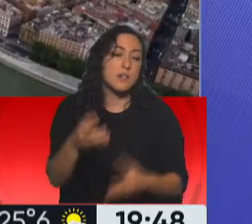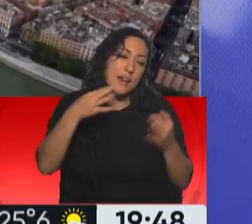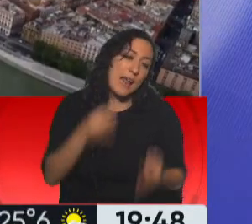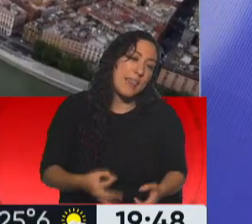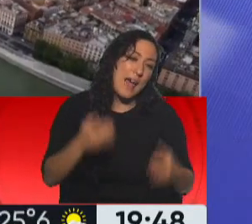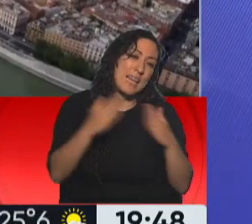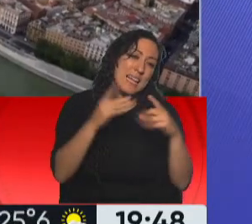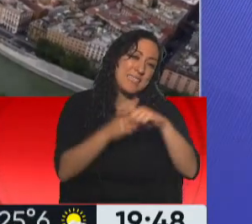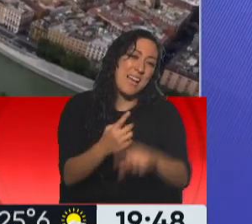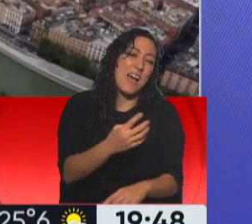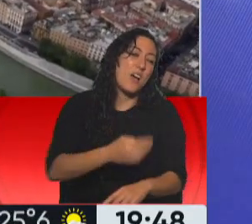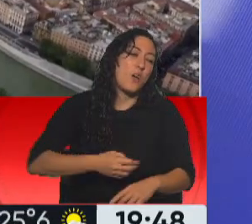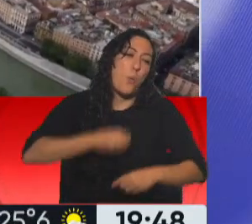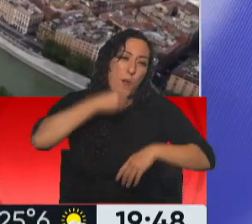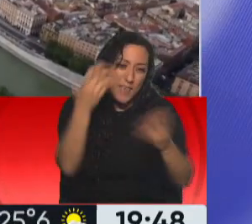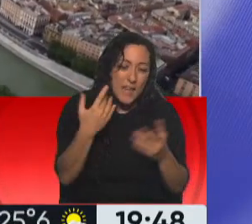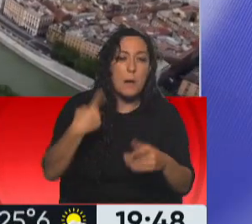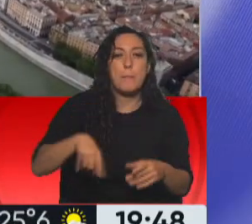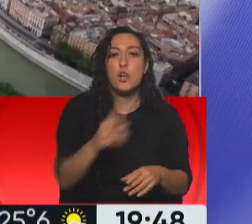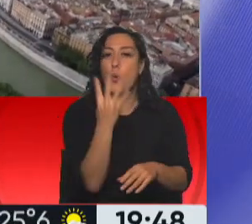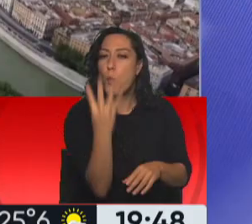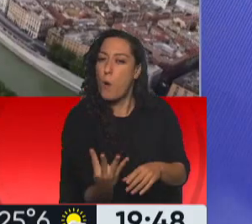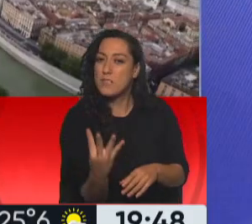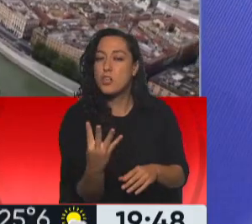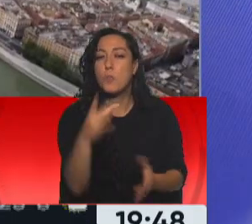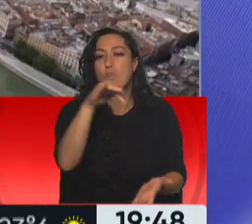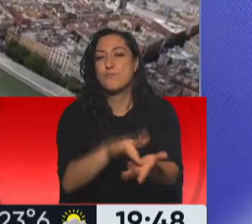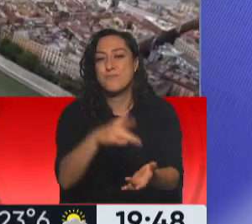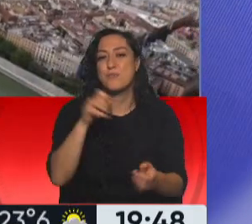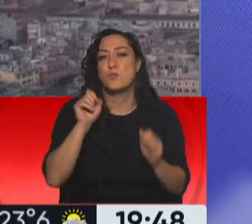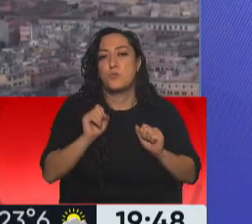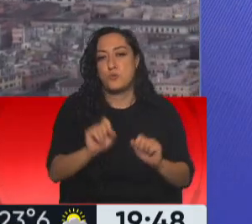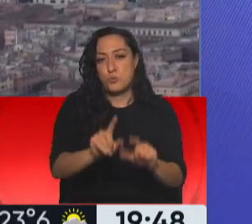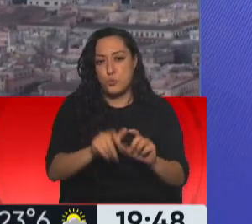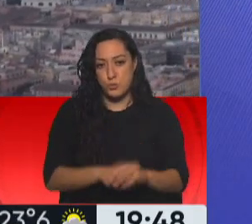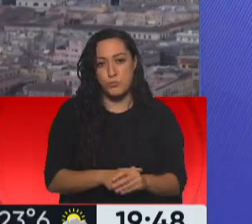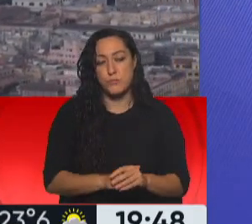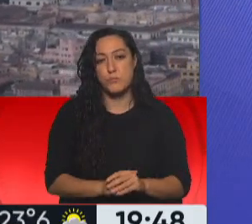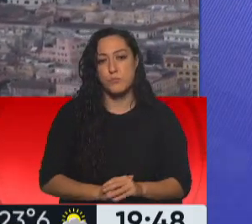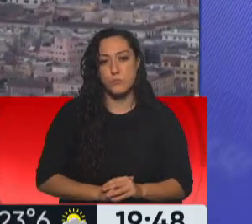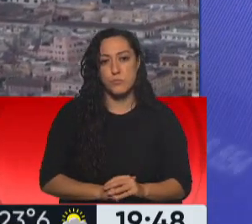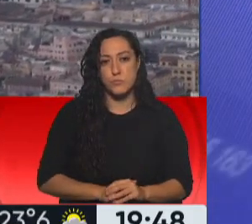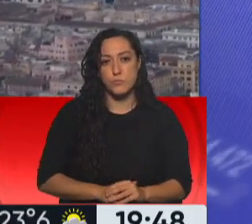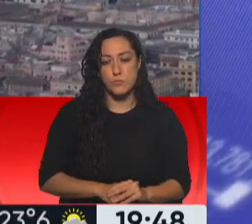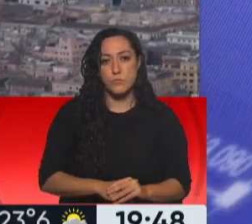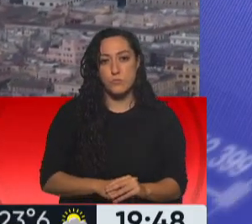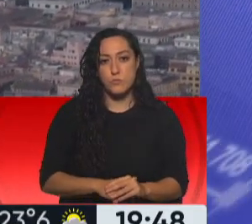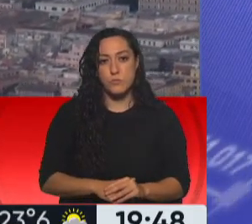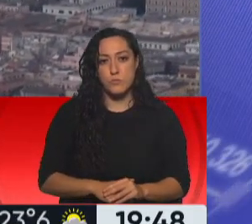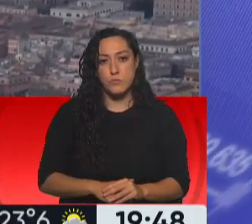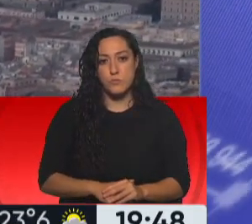pero son las iglesias que son designadas para poder realizar los ritos o ceremonias religiosas por parte de un papa. Y fíjate